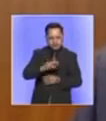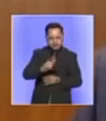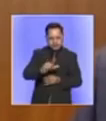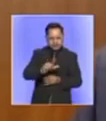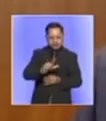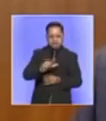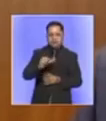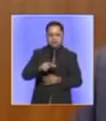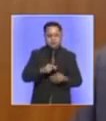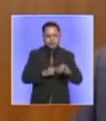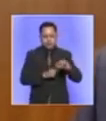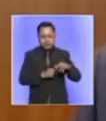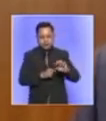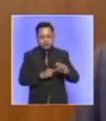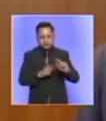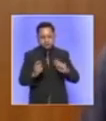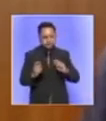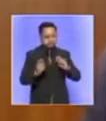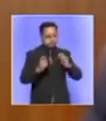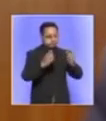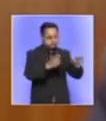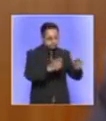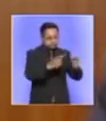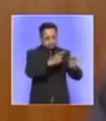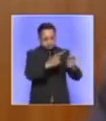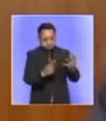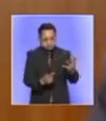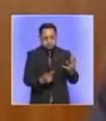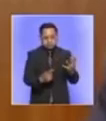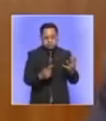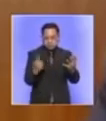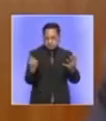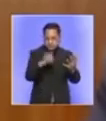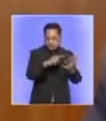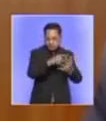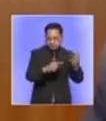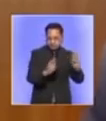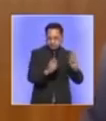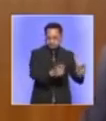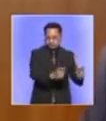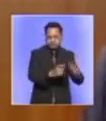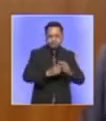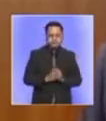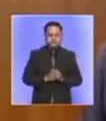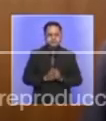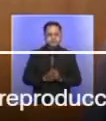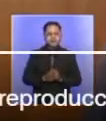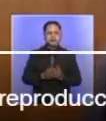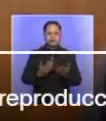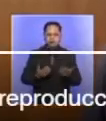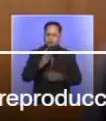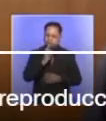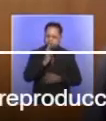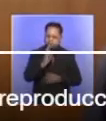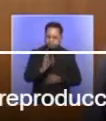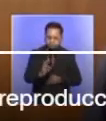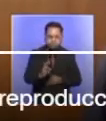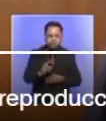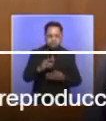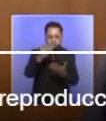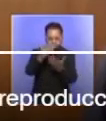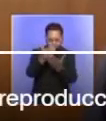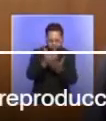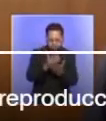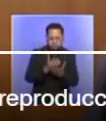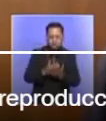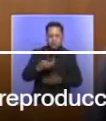al Instituto Nacional electoral en términos de lo expuesto en la ejecutoria al haberse resuelto el asunto incluido en el orden